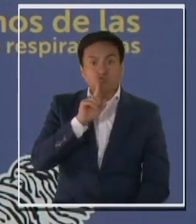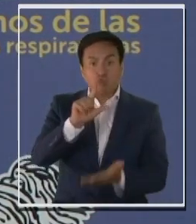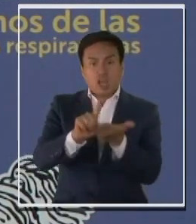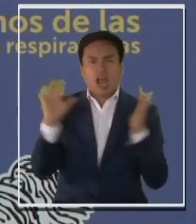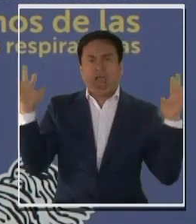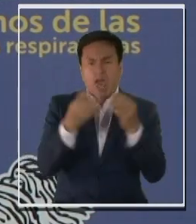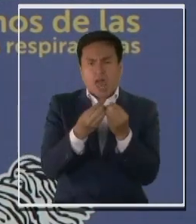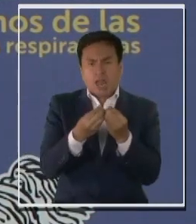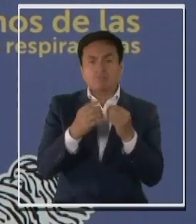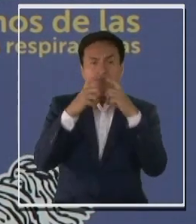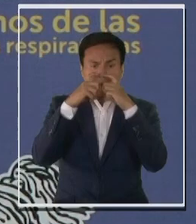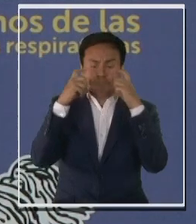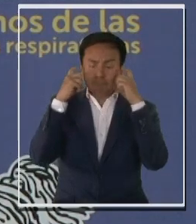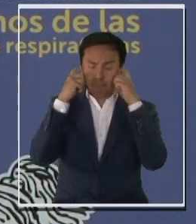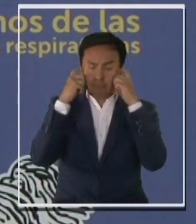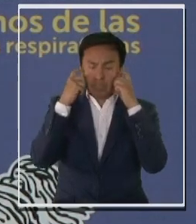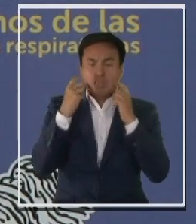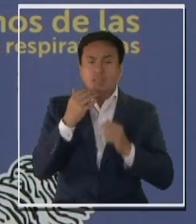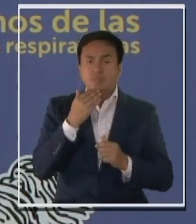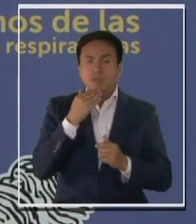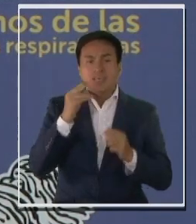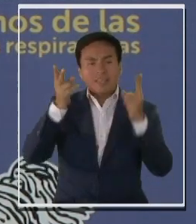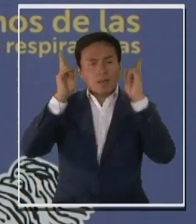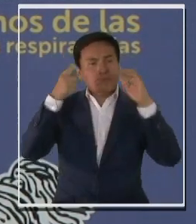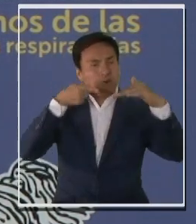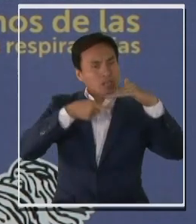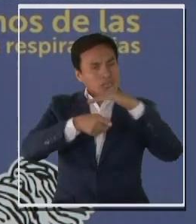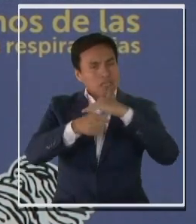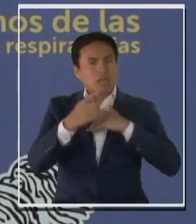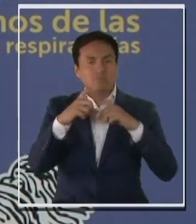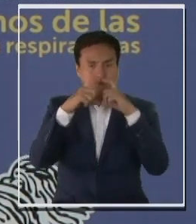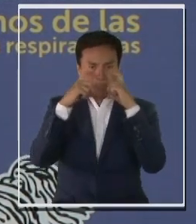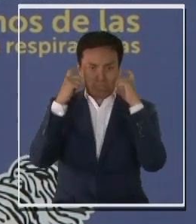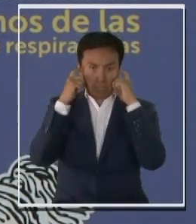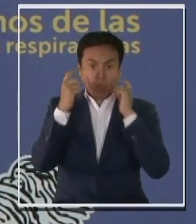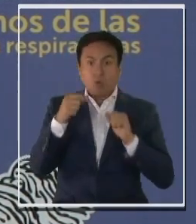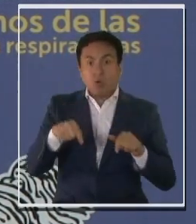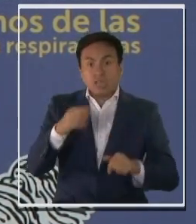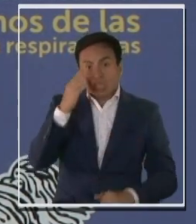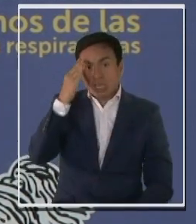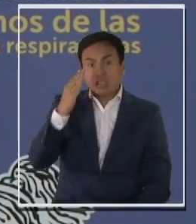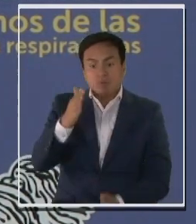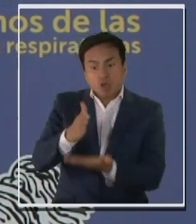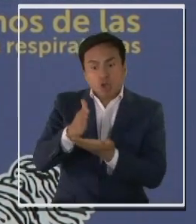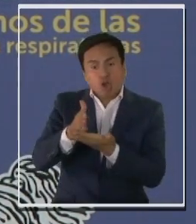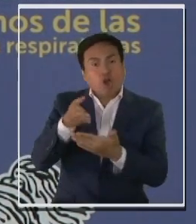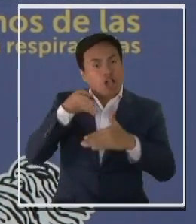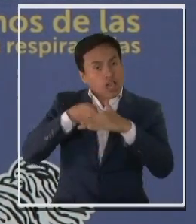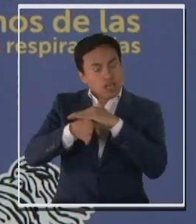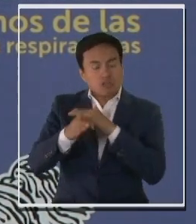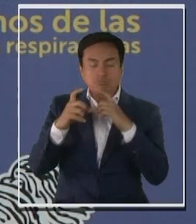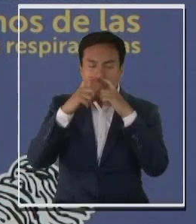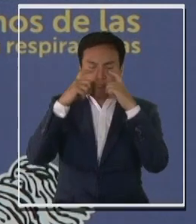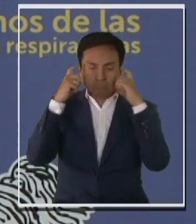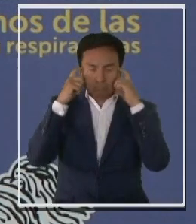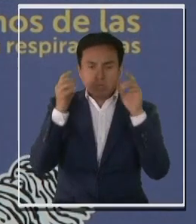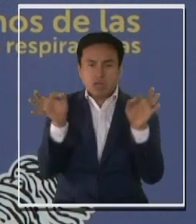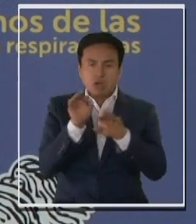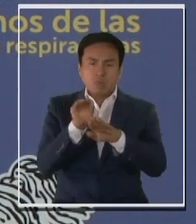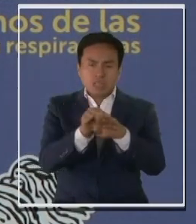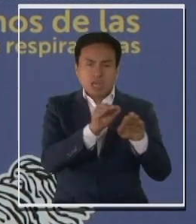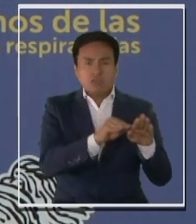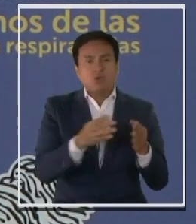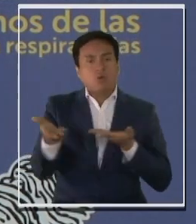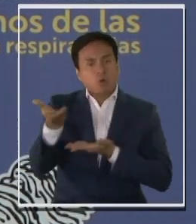lugar aglomerado ocuparla también en el transporte público o incluso también el día de hoy en los Colegios es recomendado y ha sido de las conversaciones